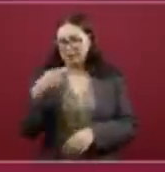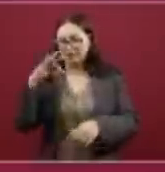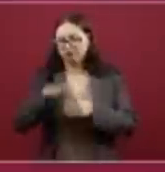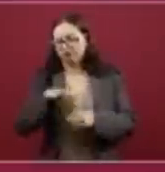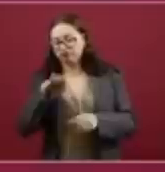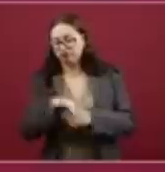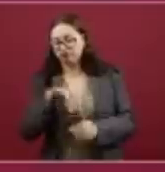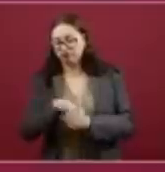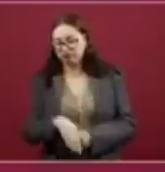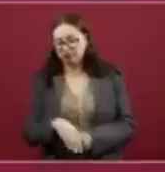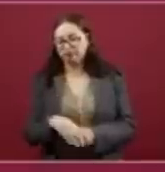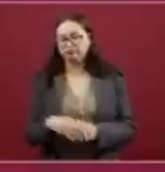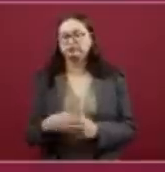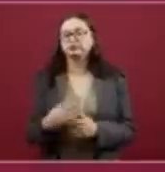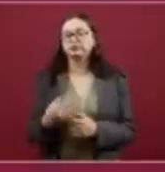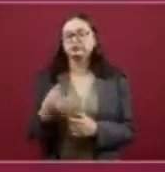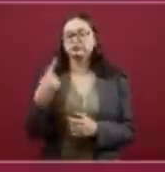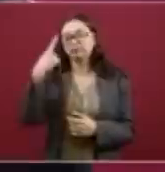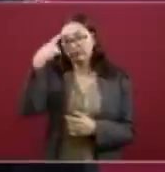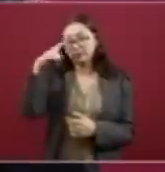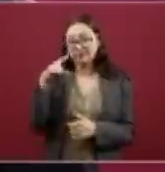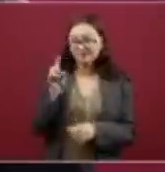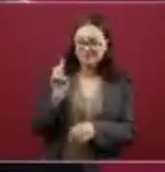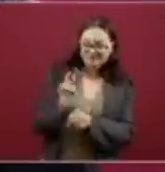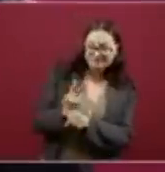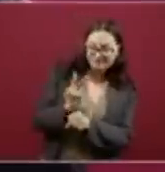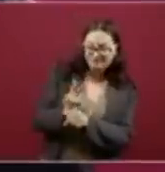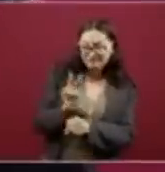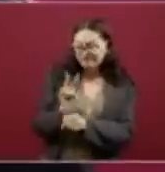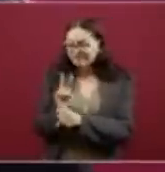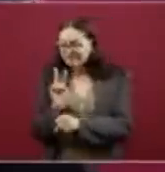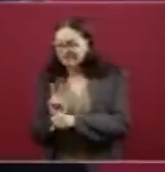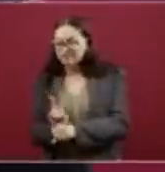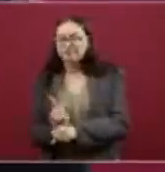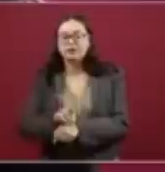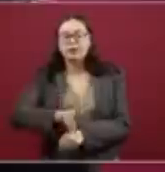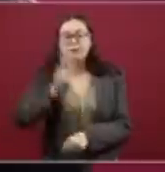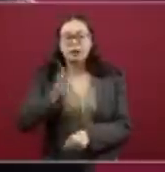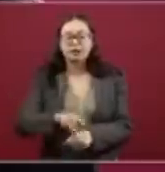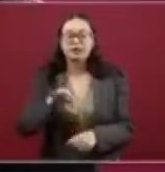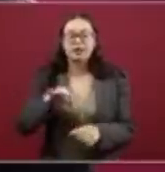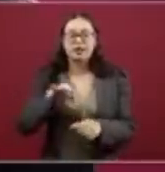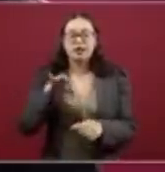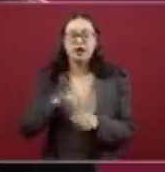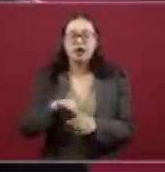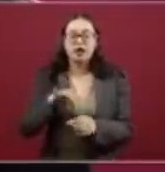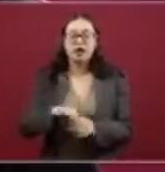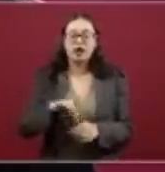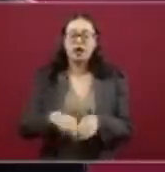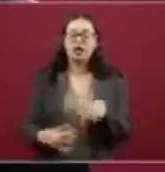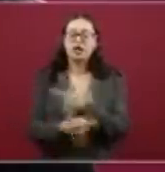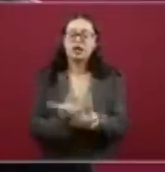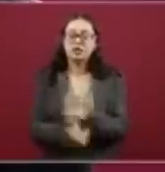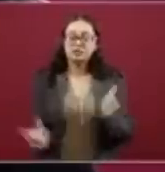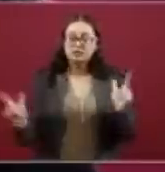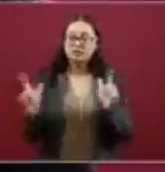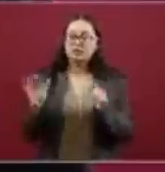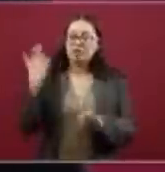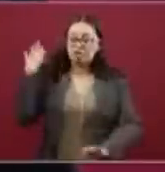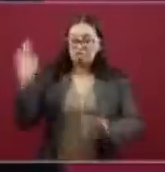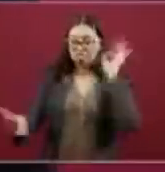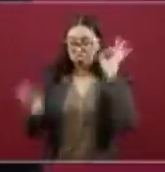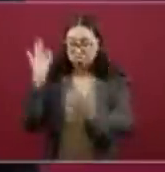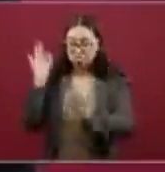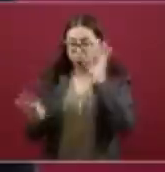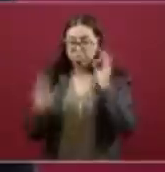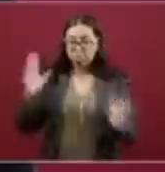para que haya elecciones limpias y libres, se termine con el acarreo, con la manipulación, con